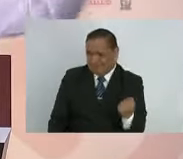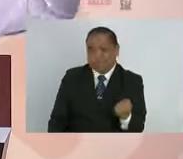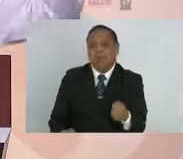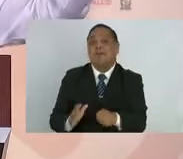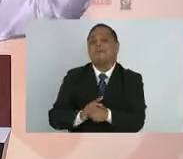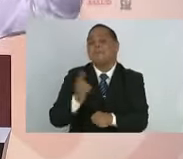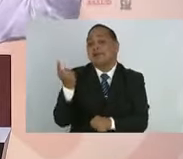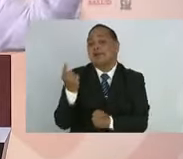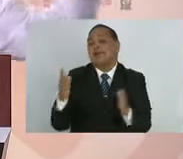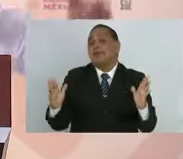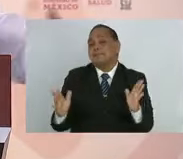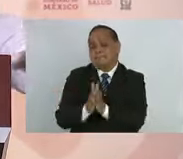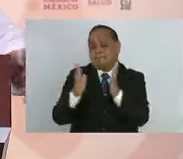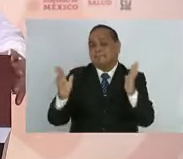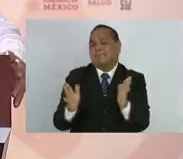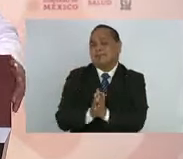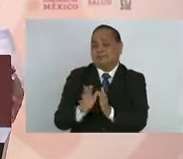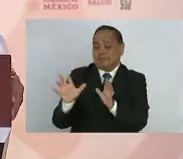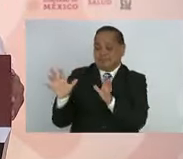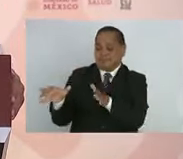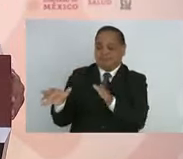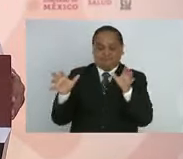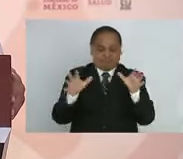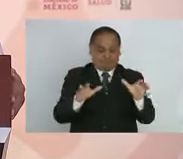de participación